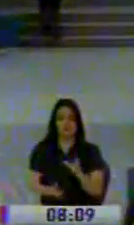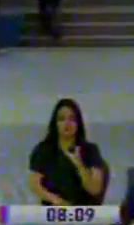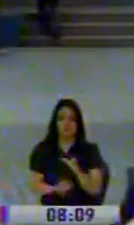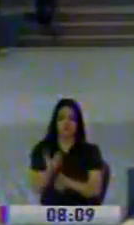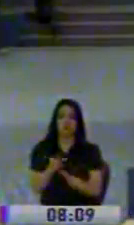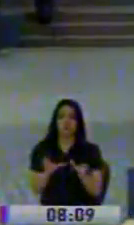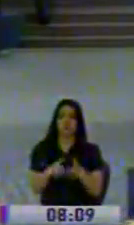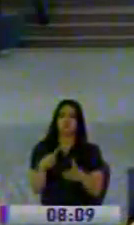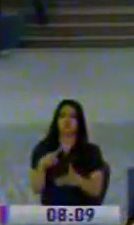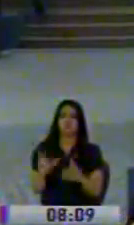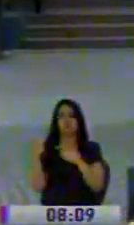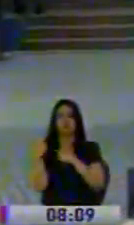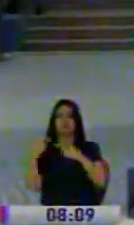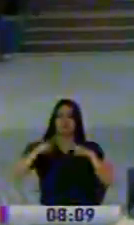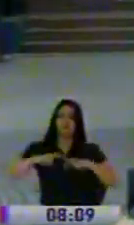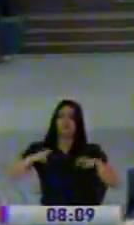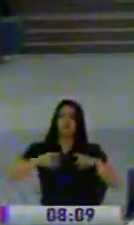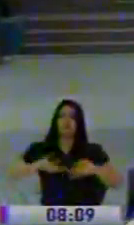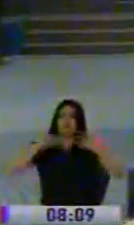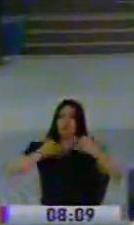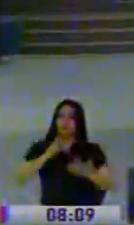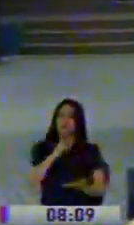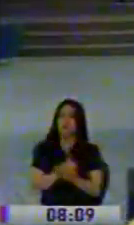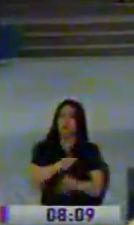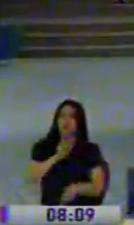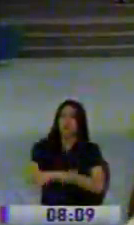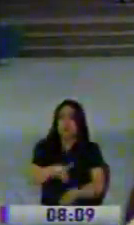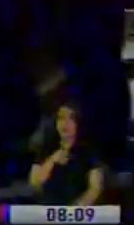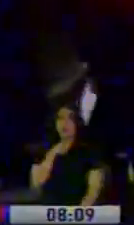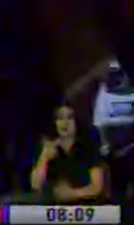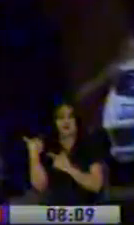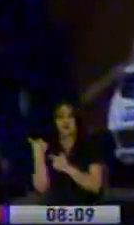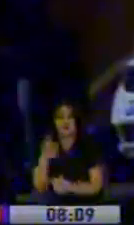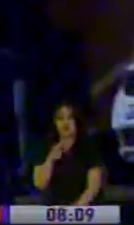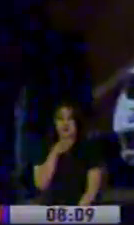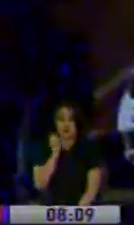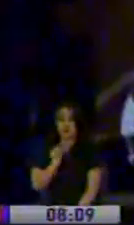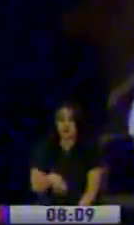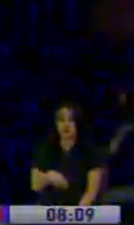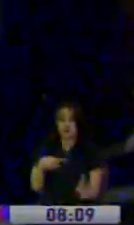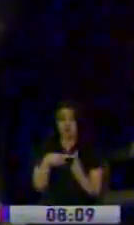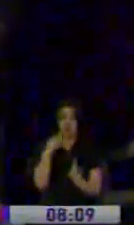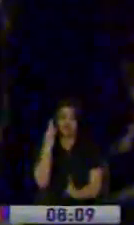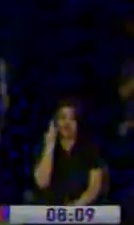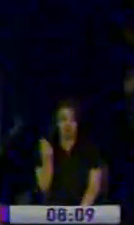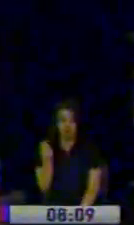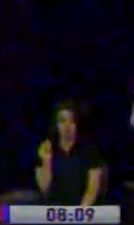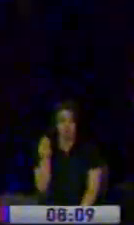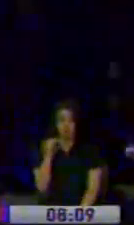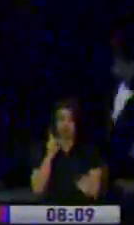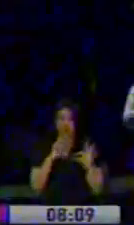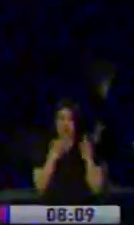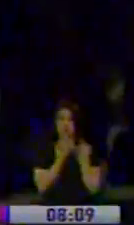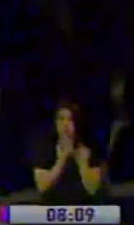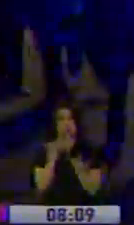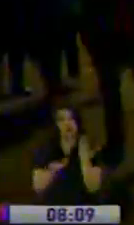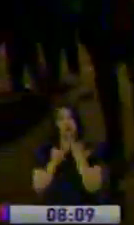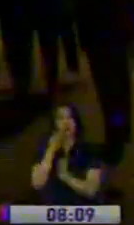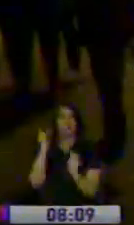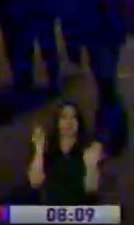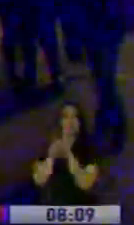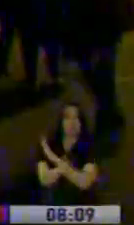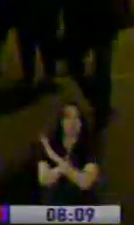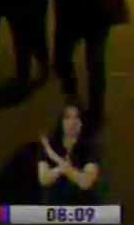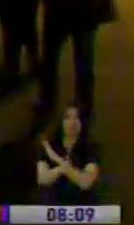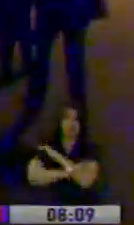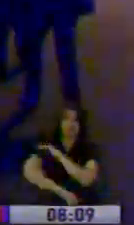de investigación para determinar realmente cuáles son los verdaderos responsables. La familia de la joven fallecida no descartó acciones legales para que el caso